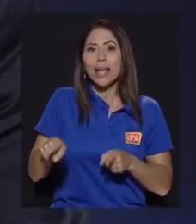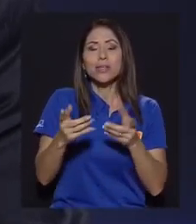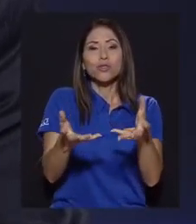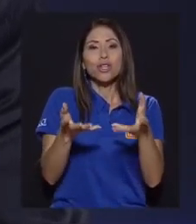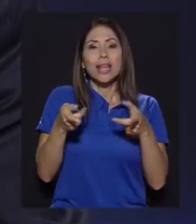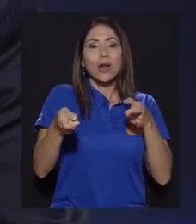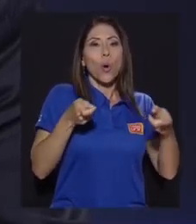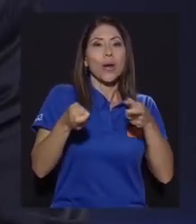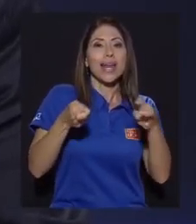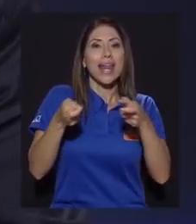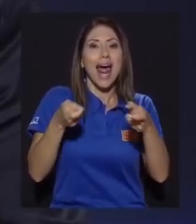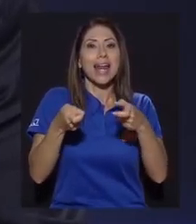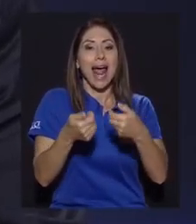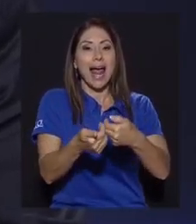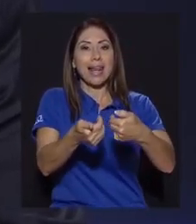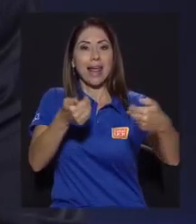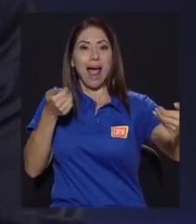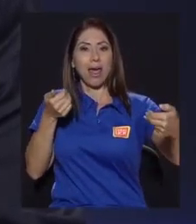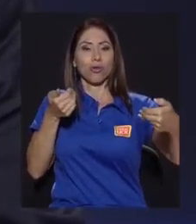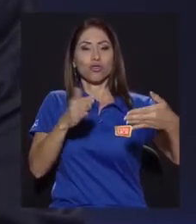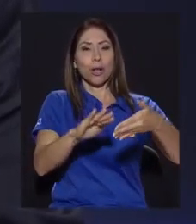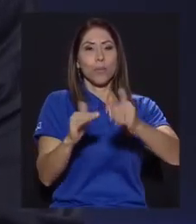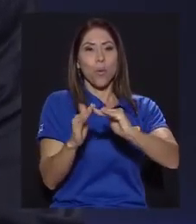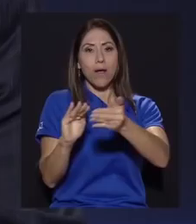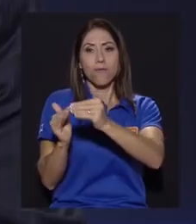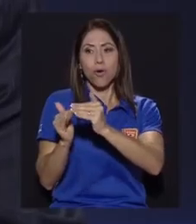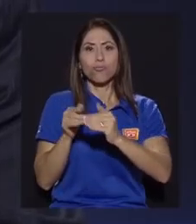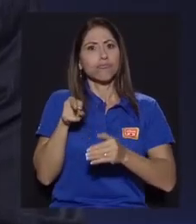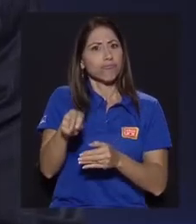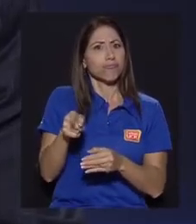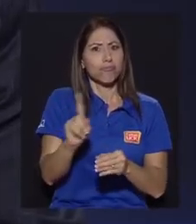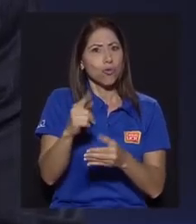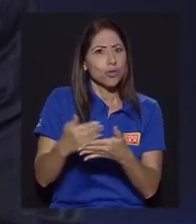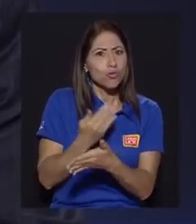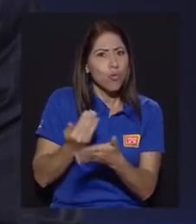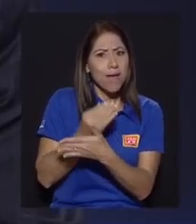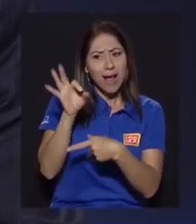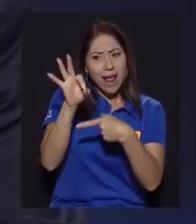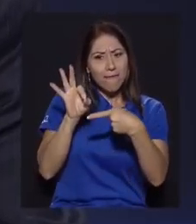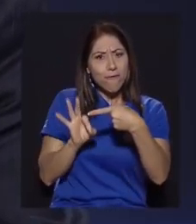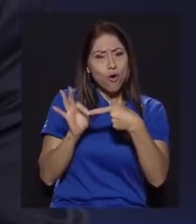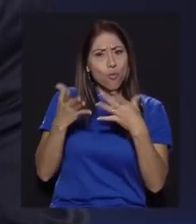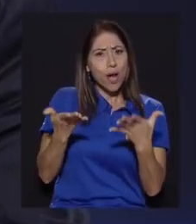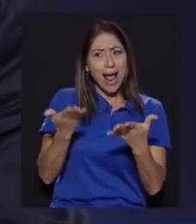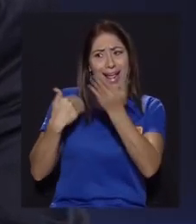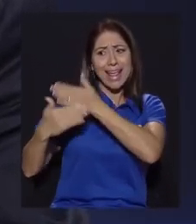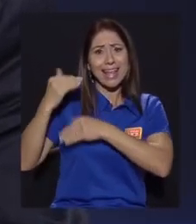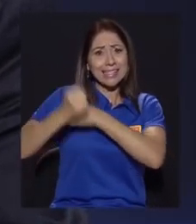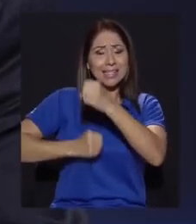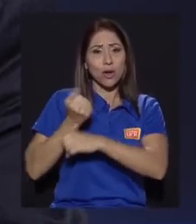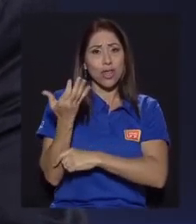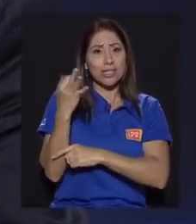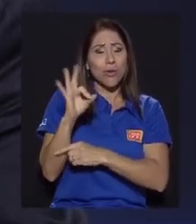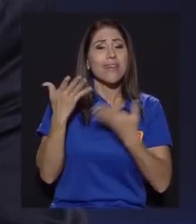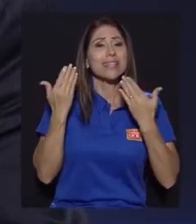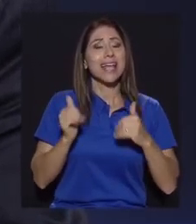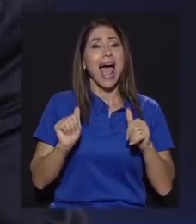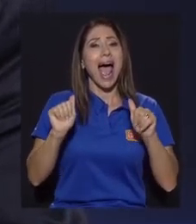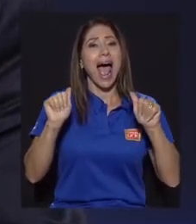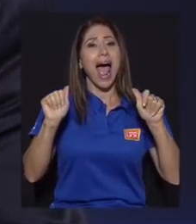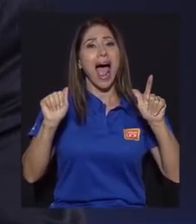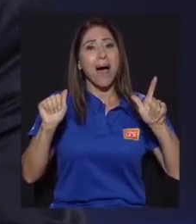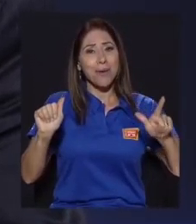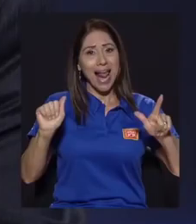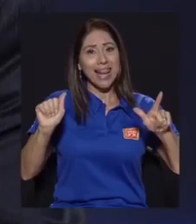pueblo la fórmula no es nueva la dio en el siglo 19 abraham lincoln la democracia es el gobierno del